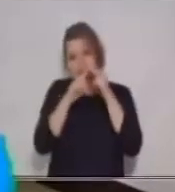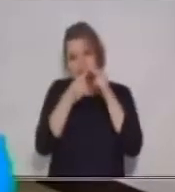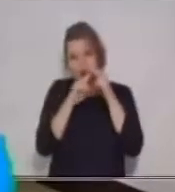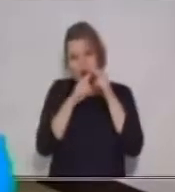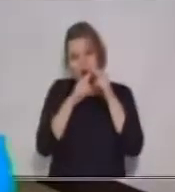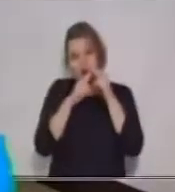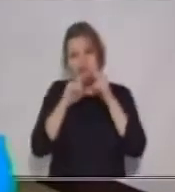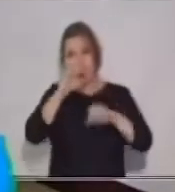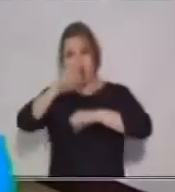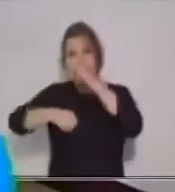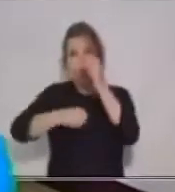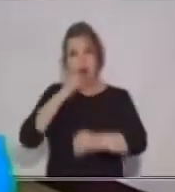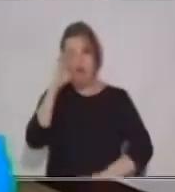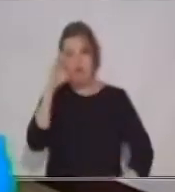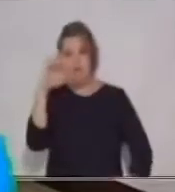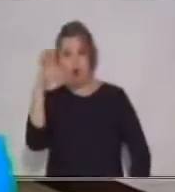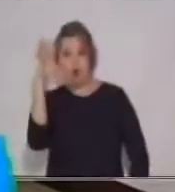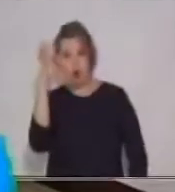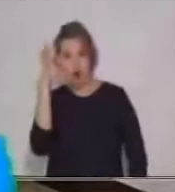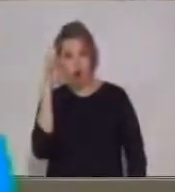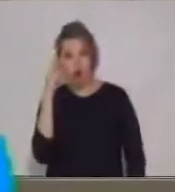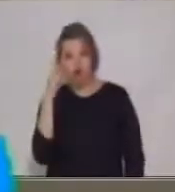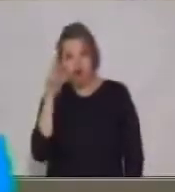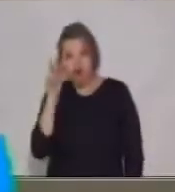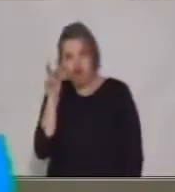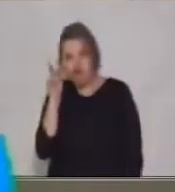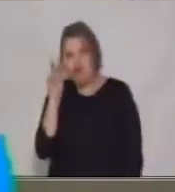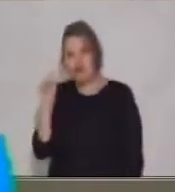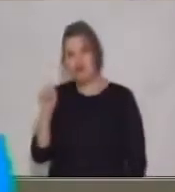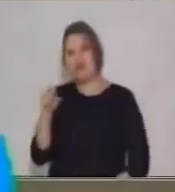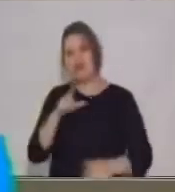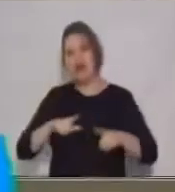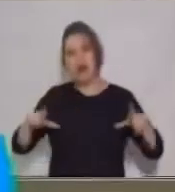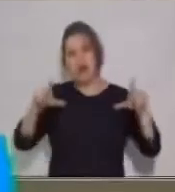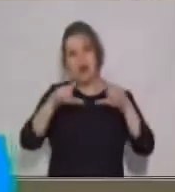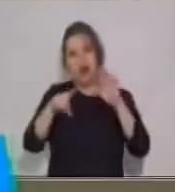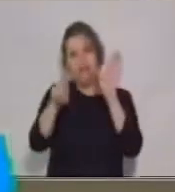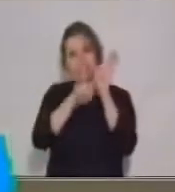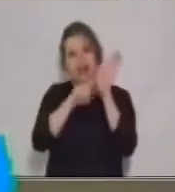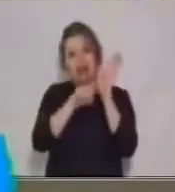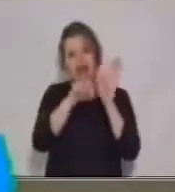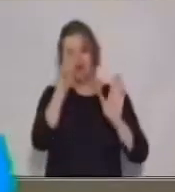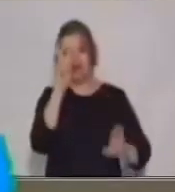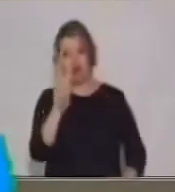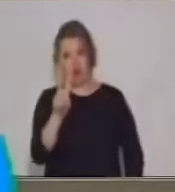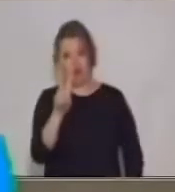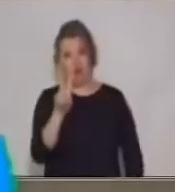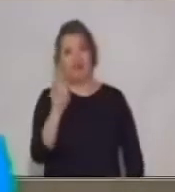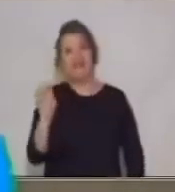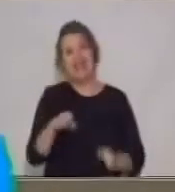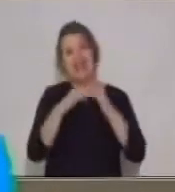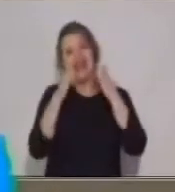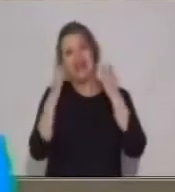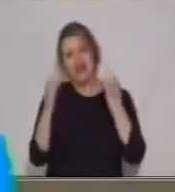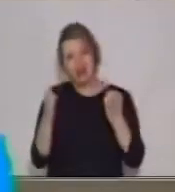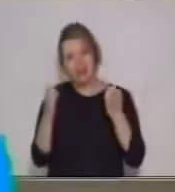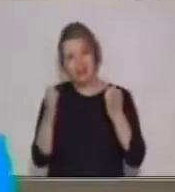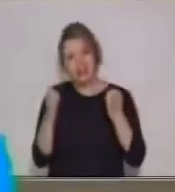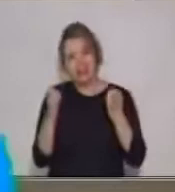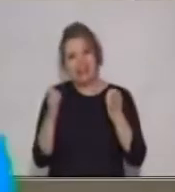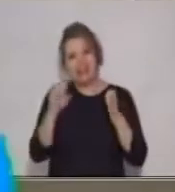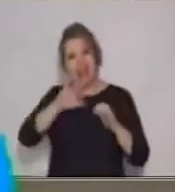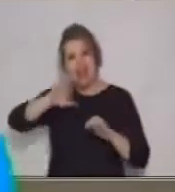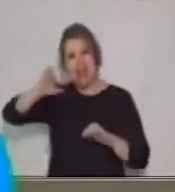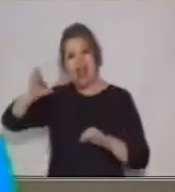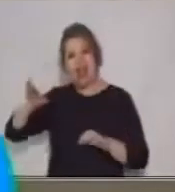Y el foco va a estar en la posición menos 2. Entonces aquí, corridos hacia la